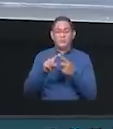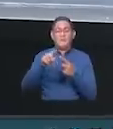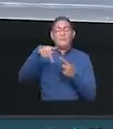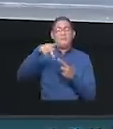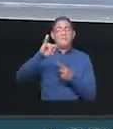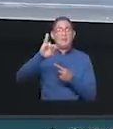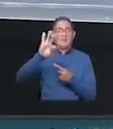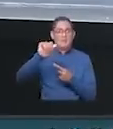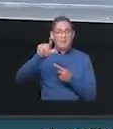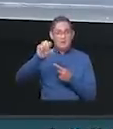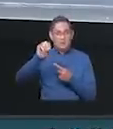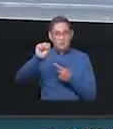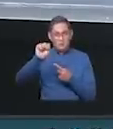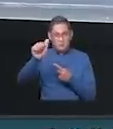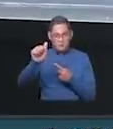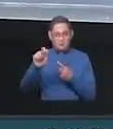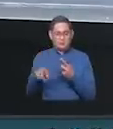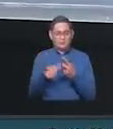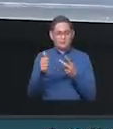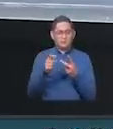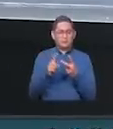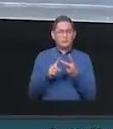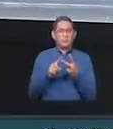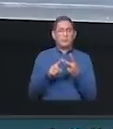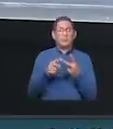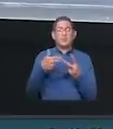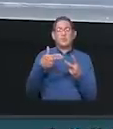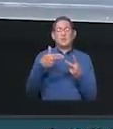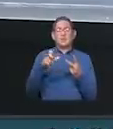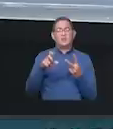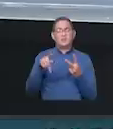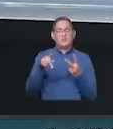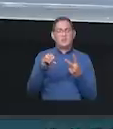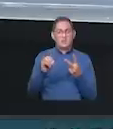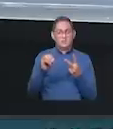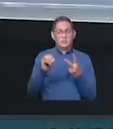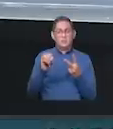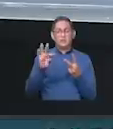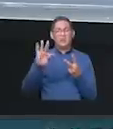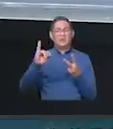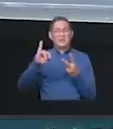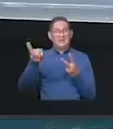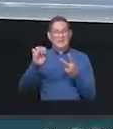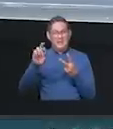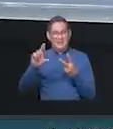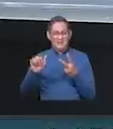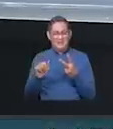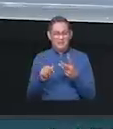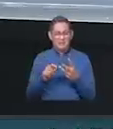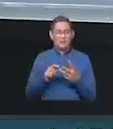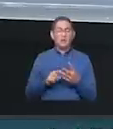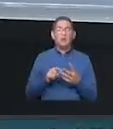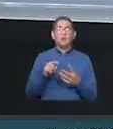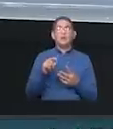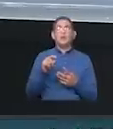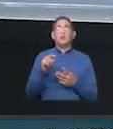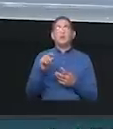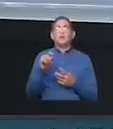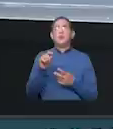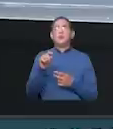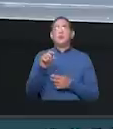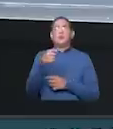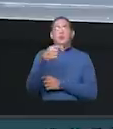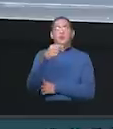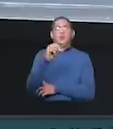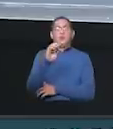losa en el 63 en chepo y en el tijera en el circuito 94 en